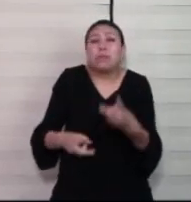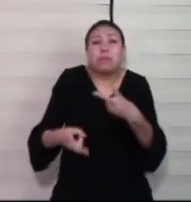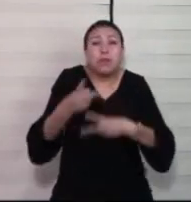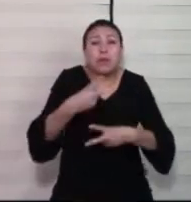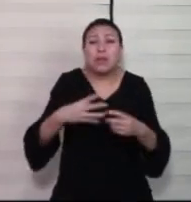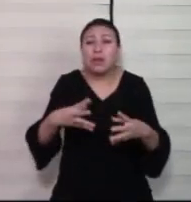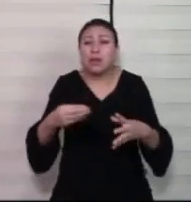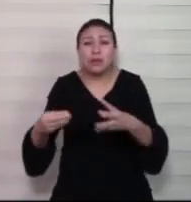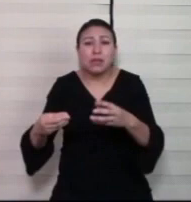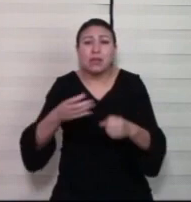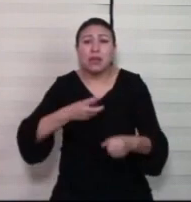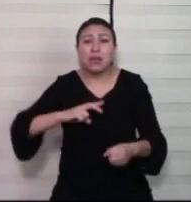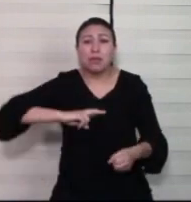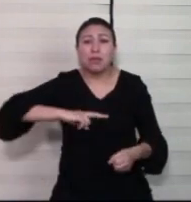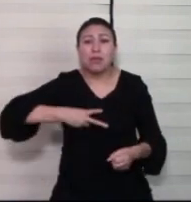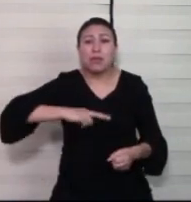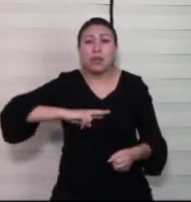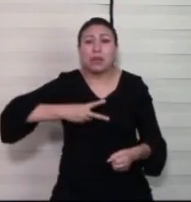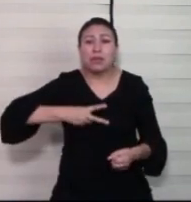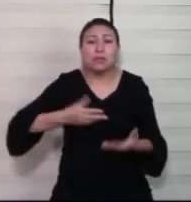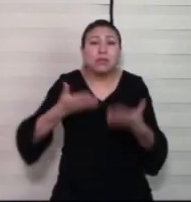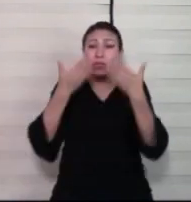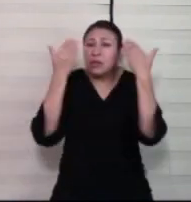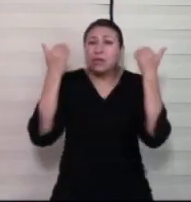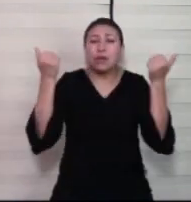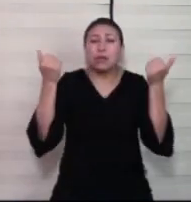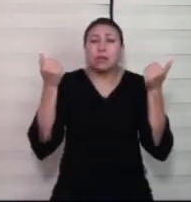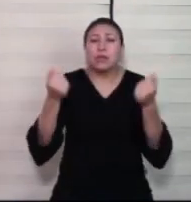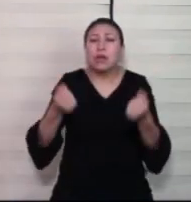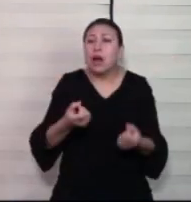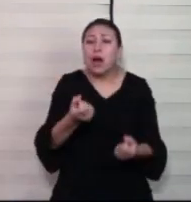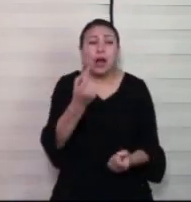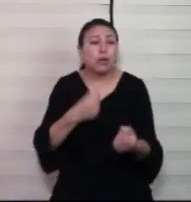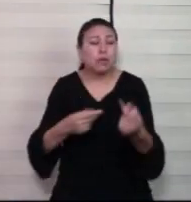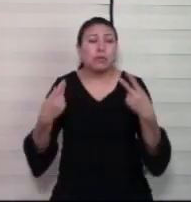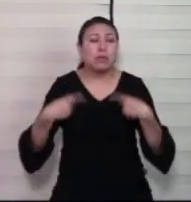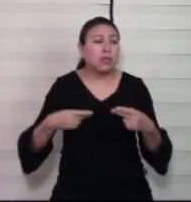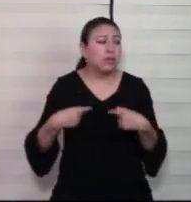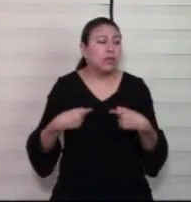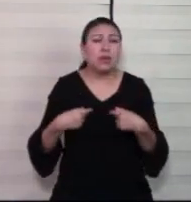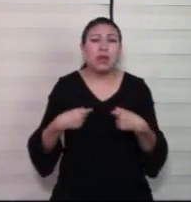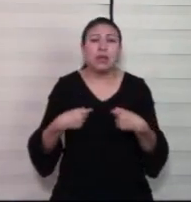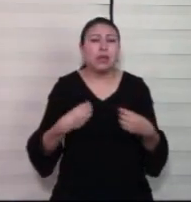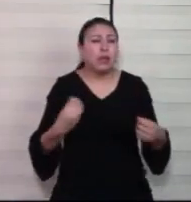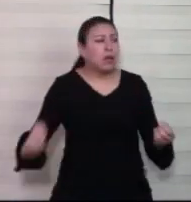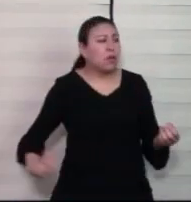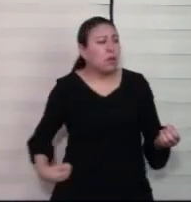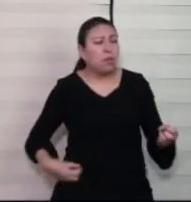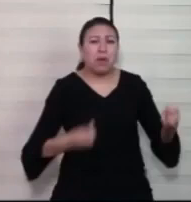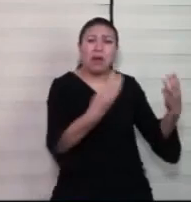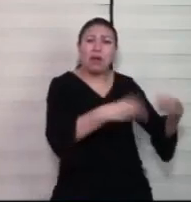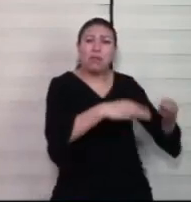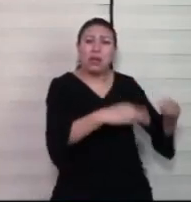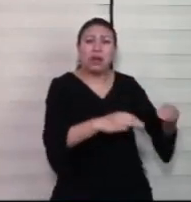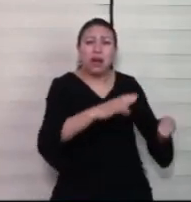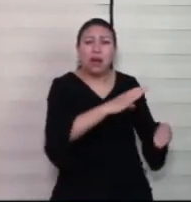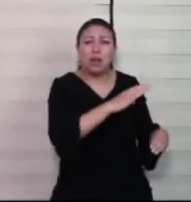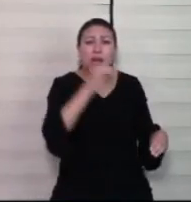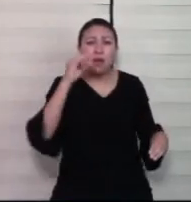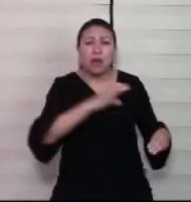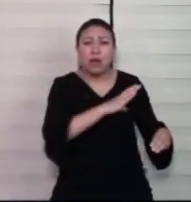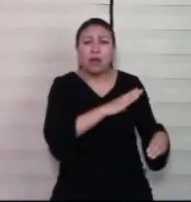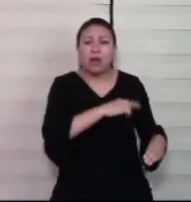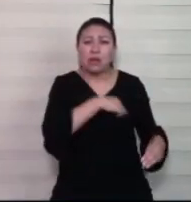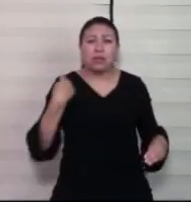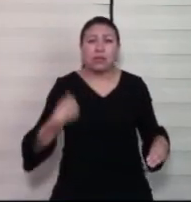virus, esta incertidumbre. Algunos culpaban a un mercado allá en China, en el mercado de